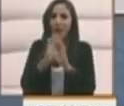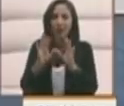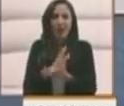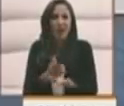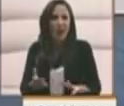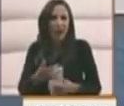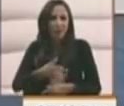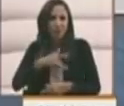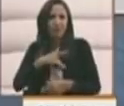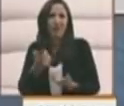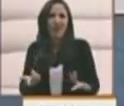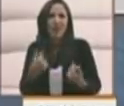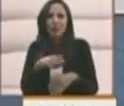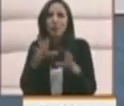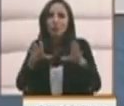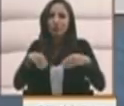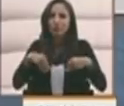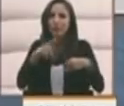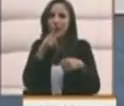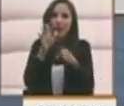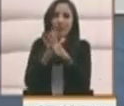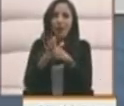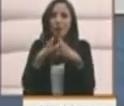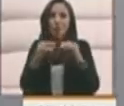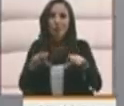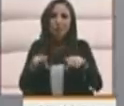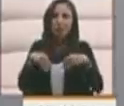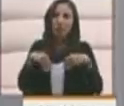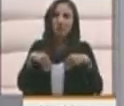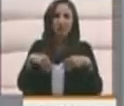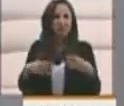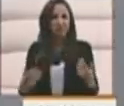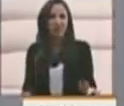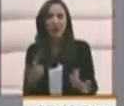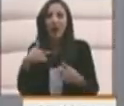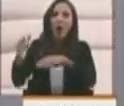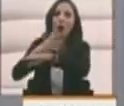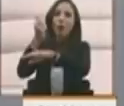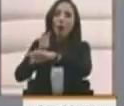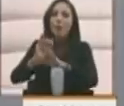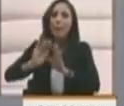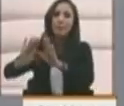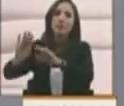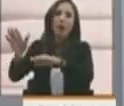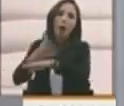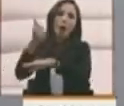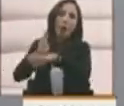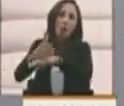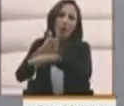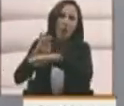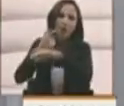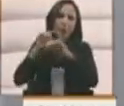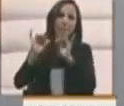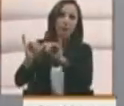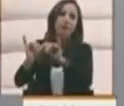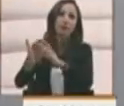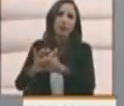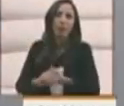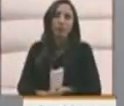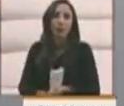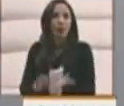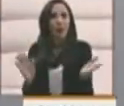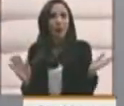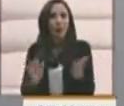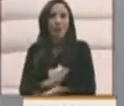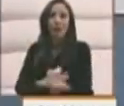el hecho y que prácticamente culparon, en este caso, a la víctima